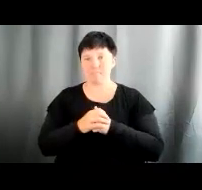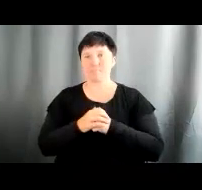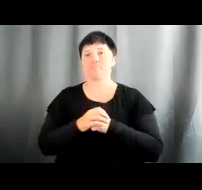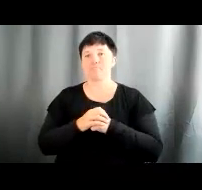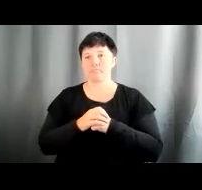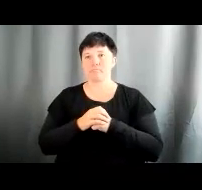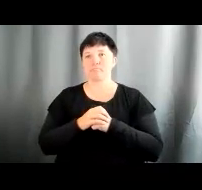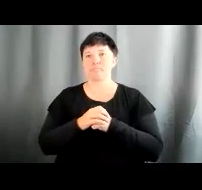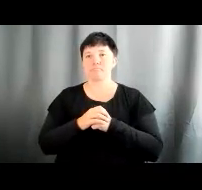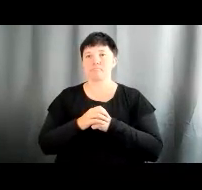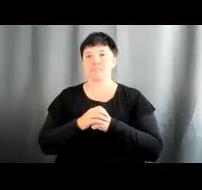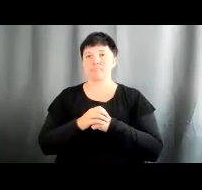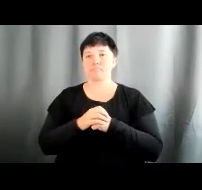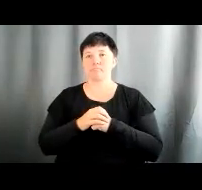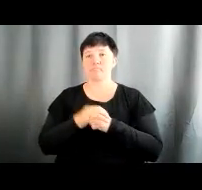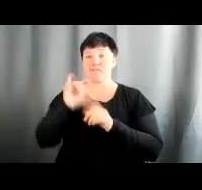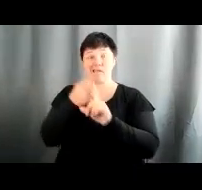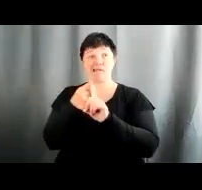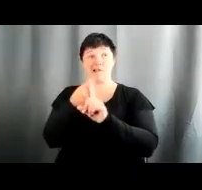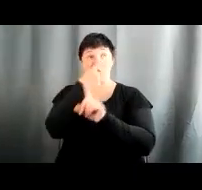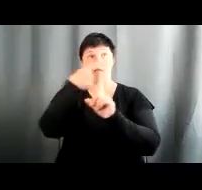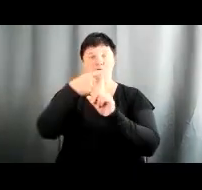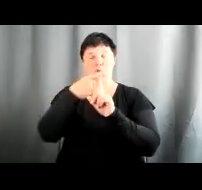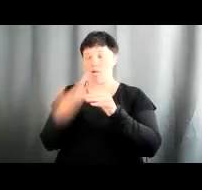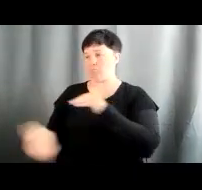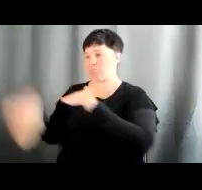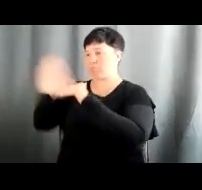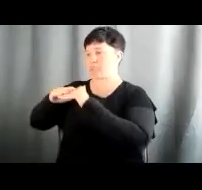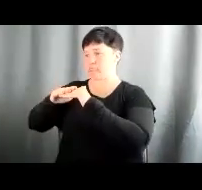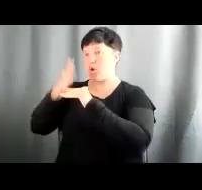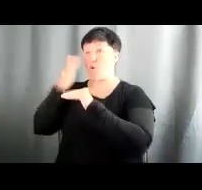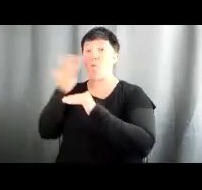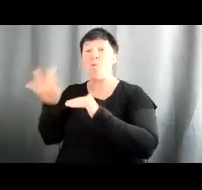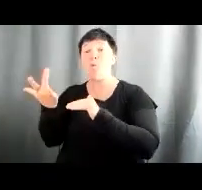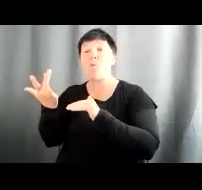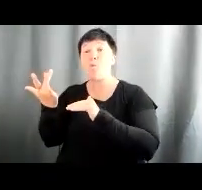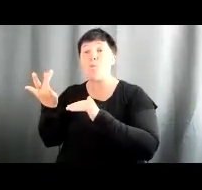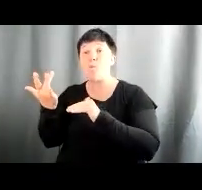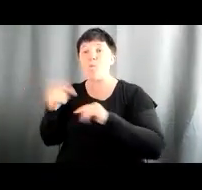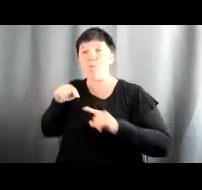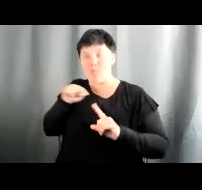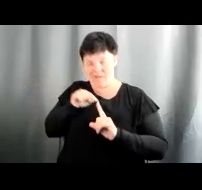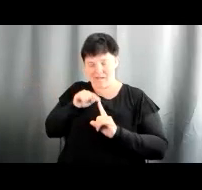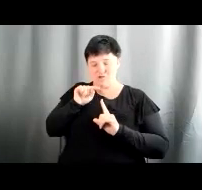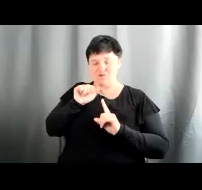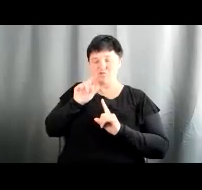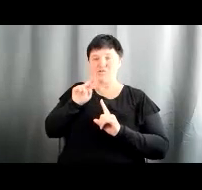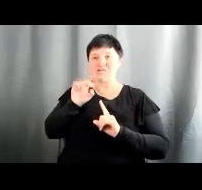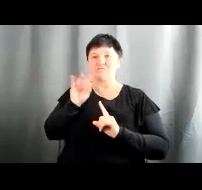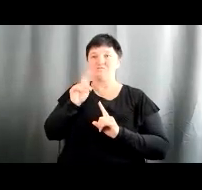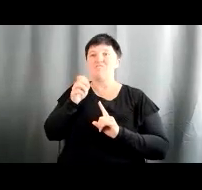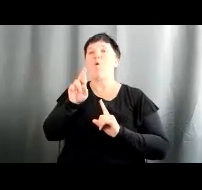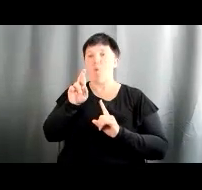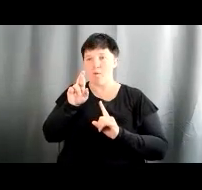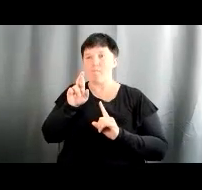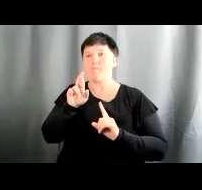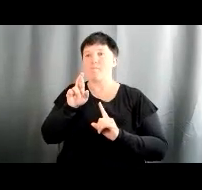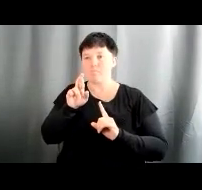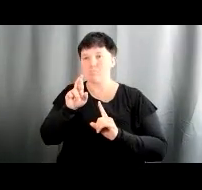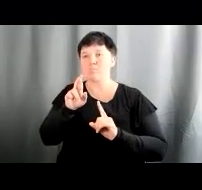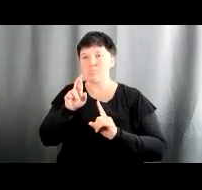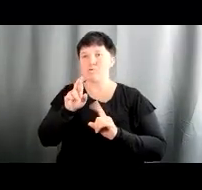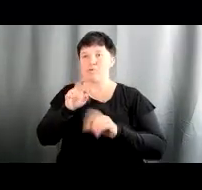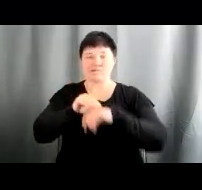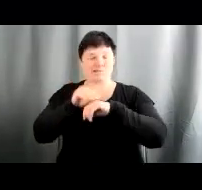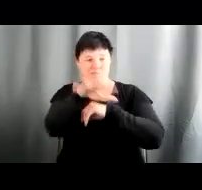haya aumentado debido a la falla del transformador causada por el huracán María, haya afectado negativamente a las empresas y